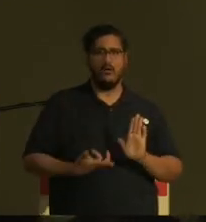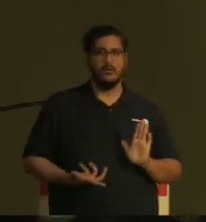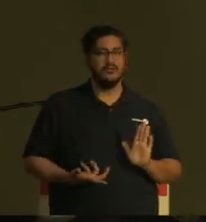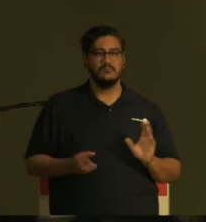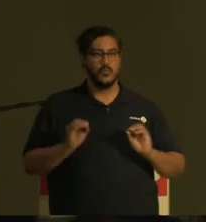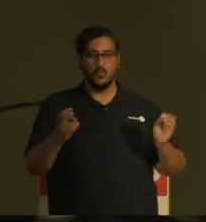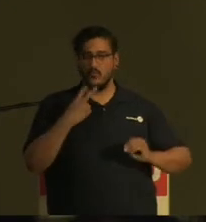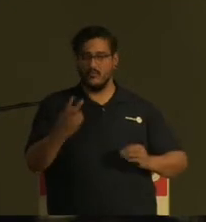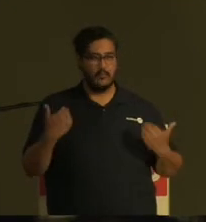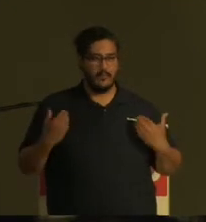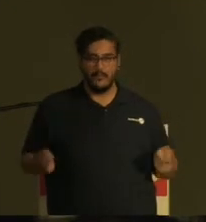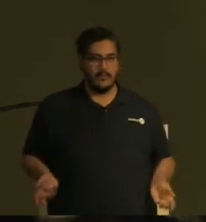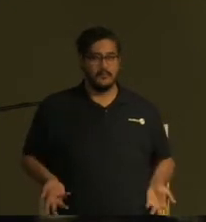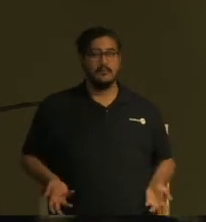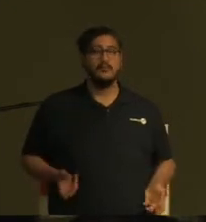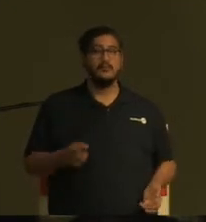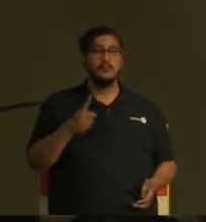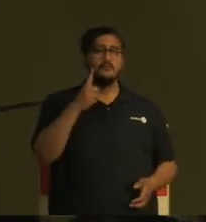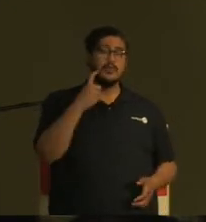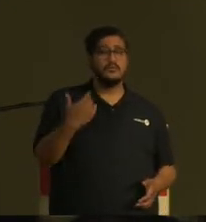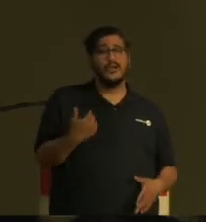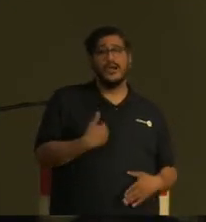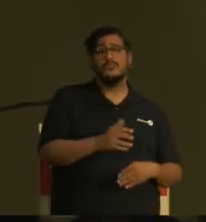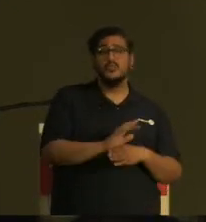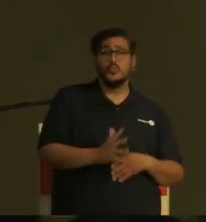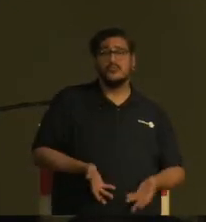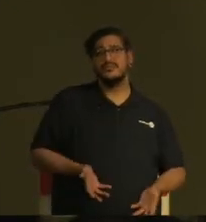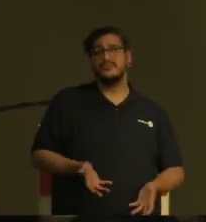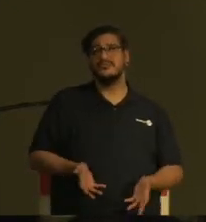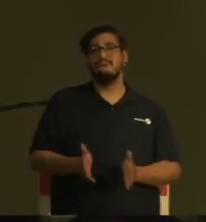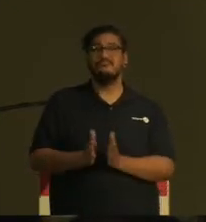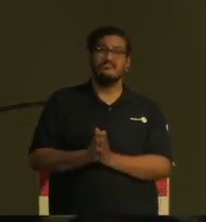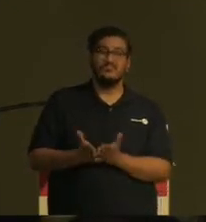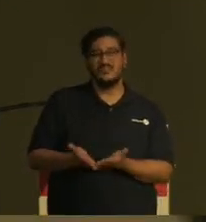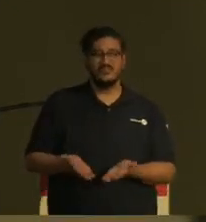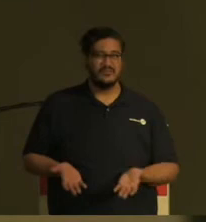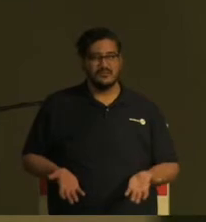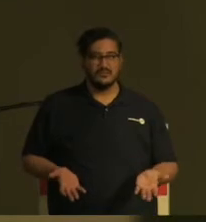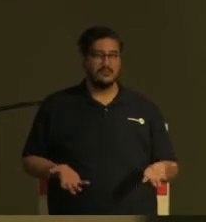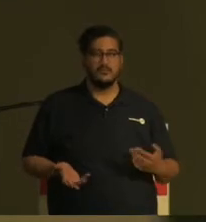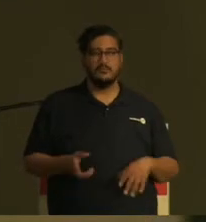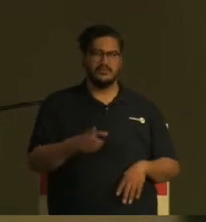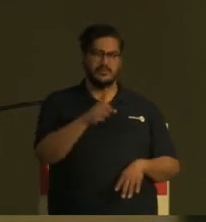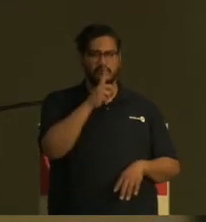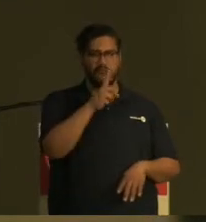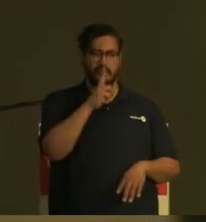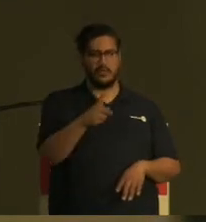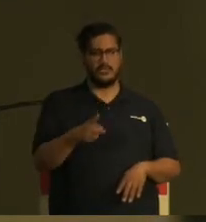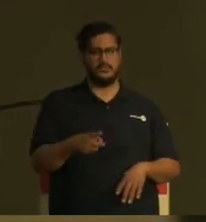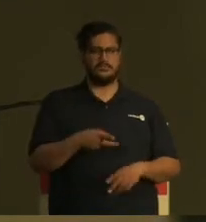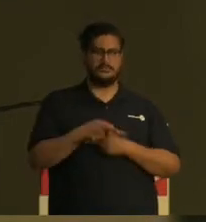voz, porque lo que habían eran como películas, ¿no? Libros, pero muy esquemáticos, ¿no? Donde